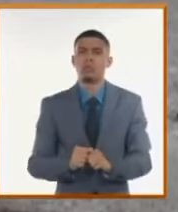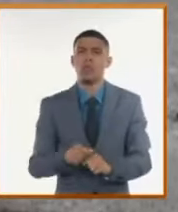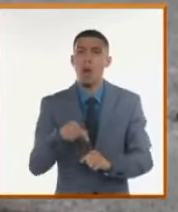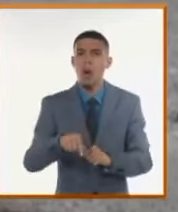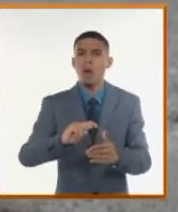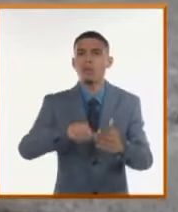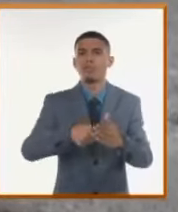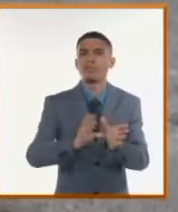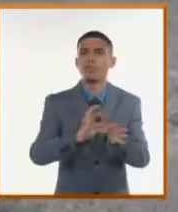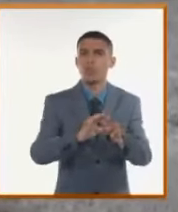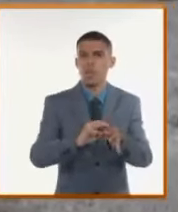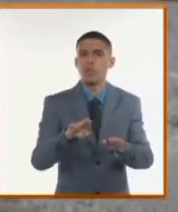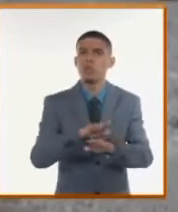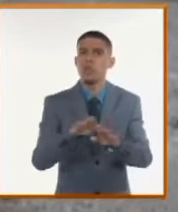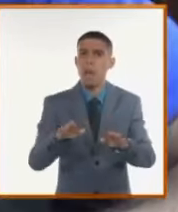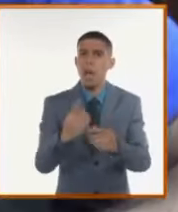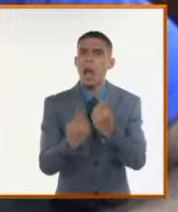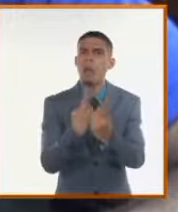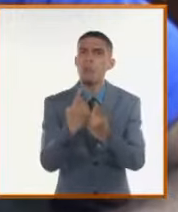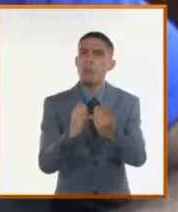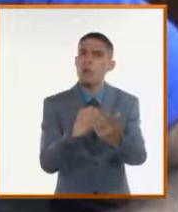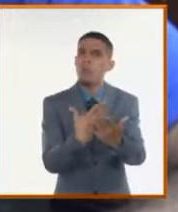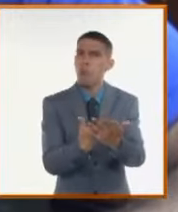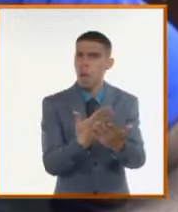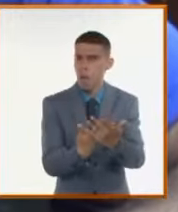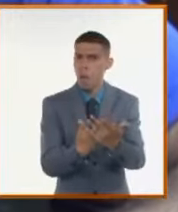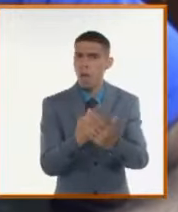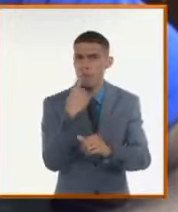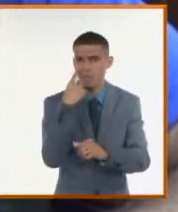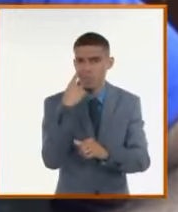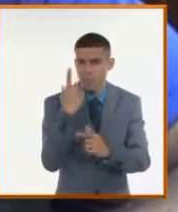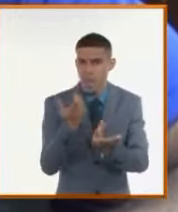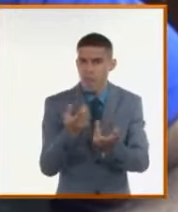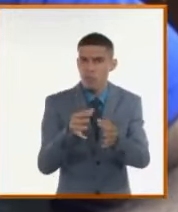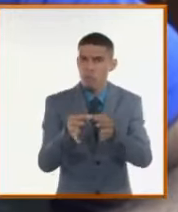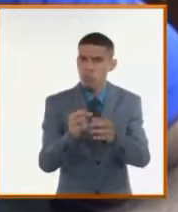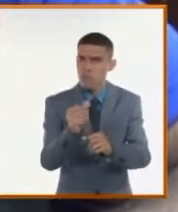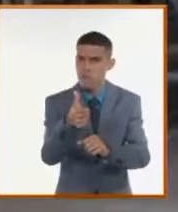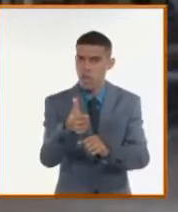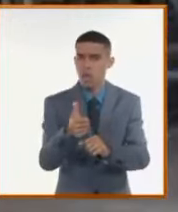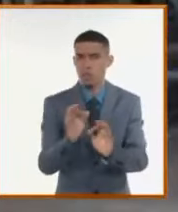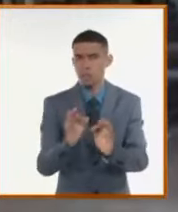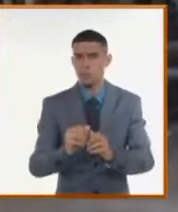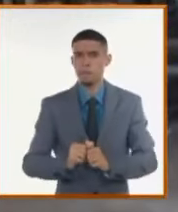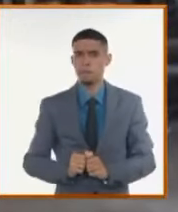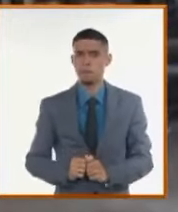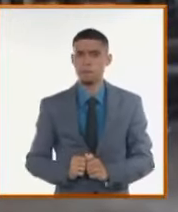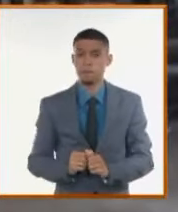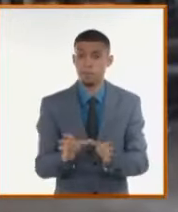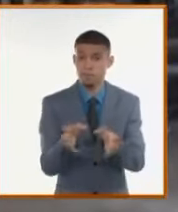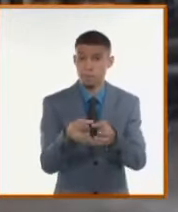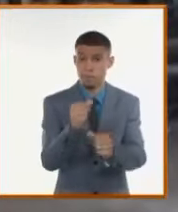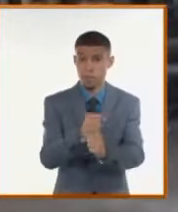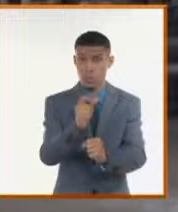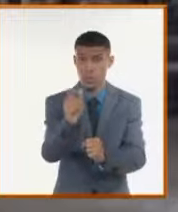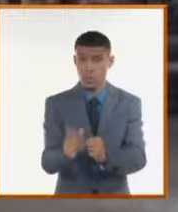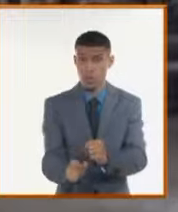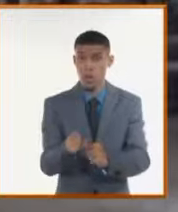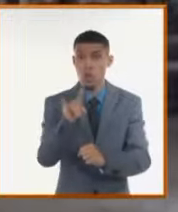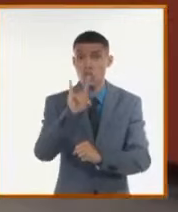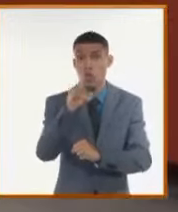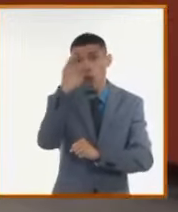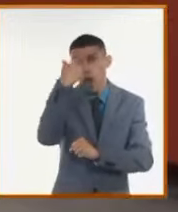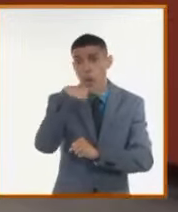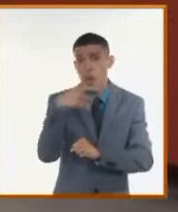contratación aunque ya hicimos algunas pruebas pequeñas de algunas de estas piezas que nos hacían falta el colectivo de los F talleres 9 de abril de s